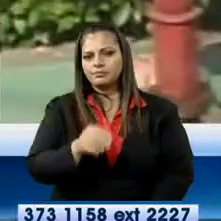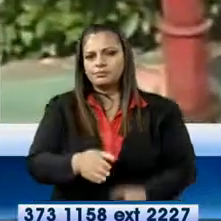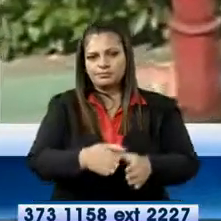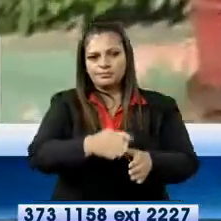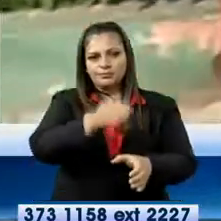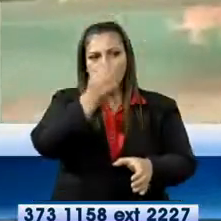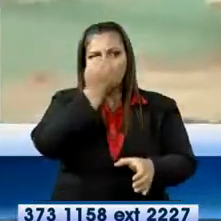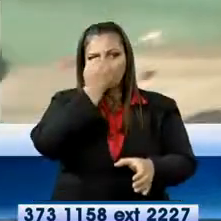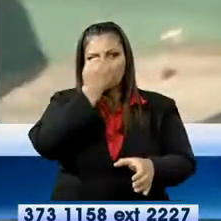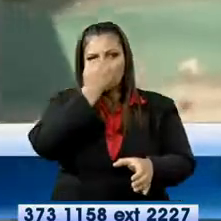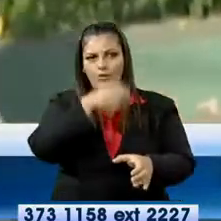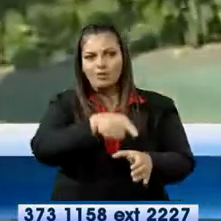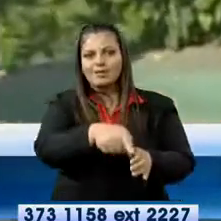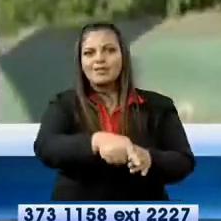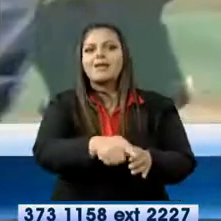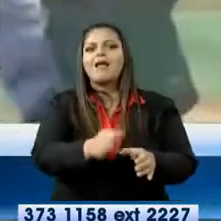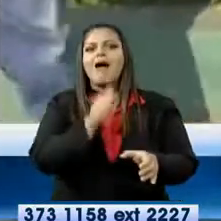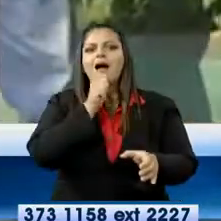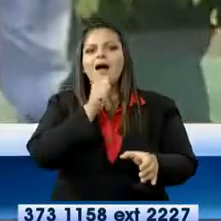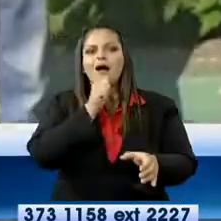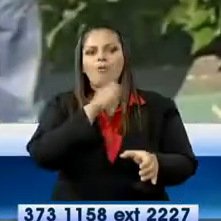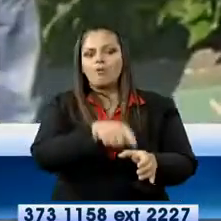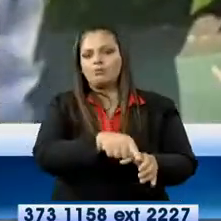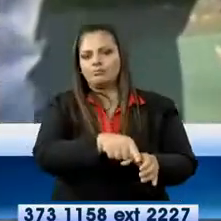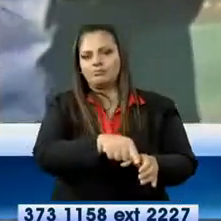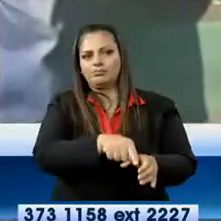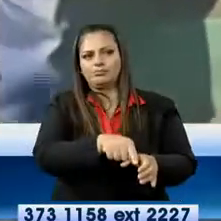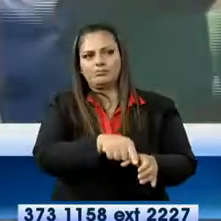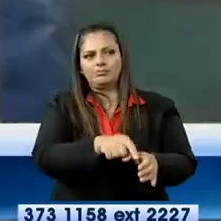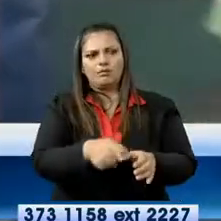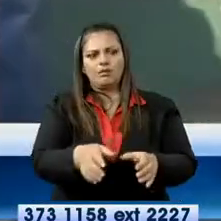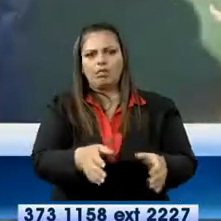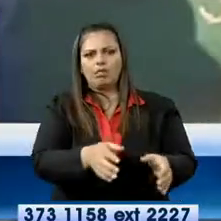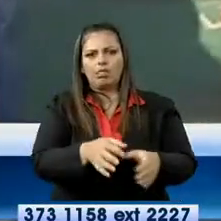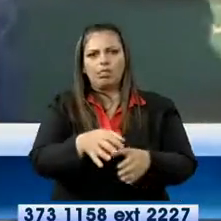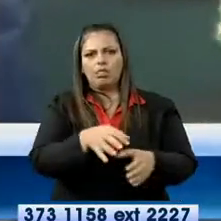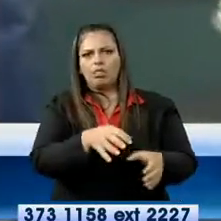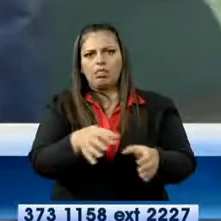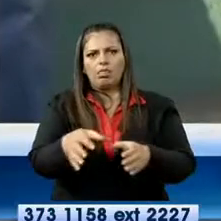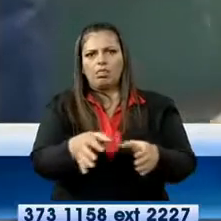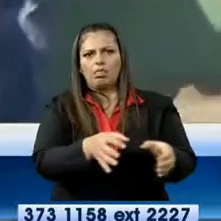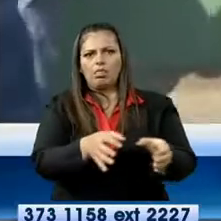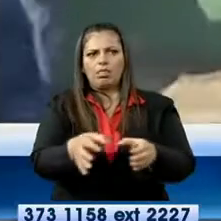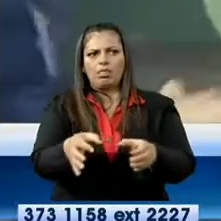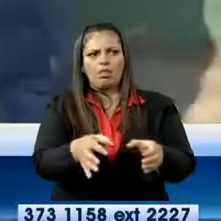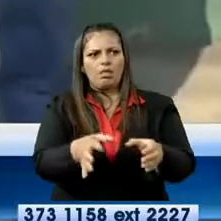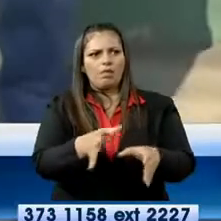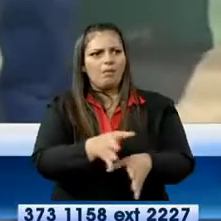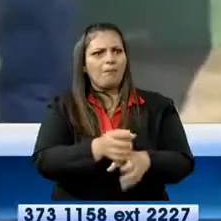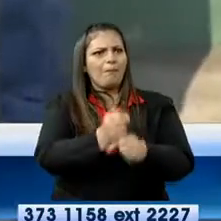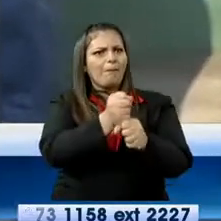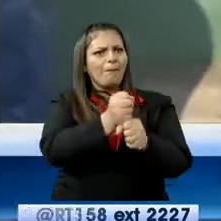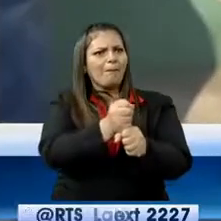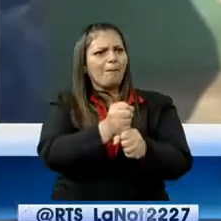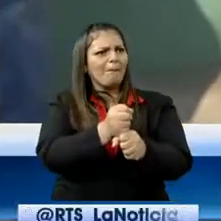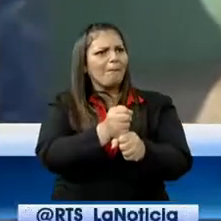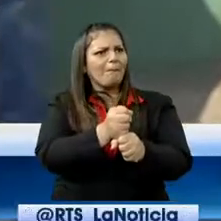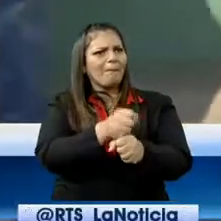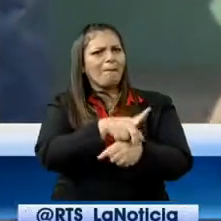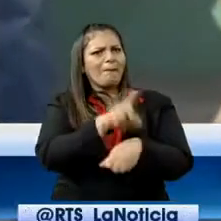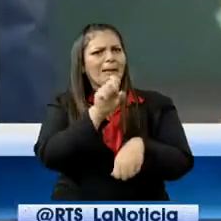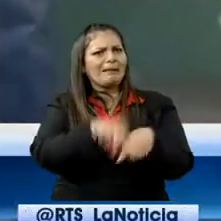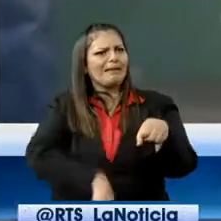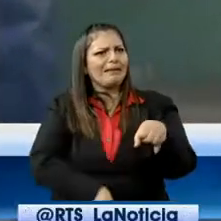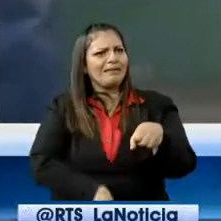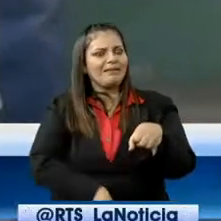bomberos, se conectan ahí. Pero sin embargo, yo veo que está como que bailarín, ¿no? O sea, no sirve. No, es verdad,